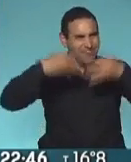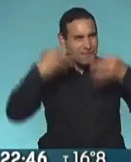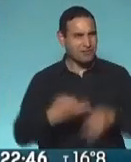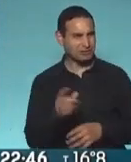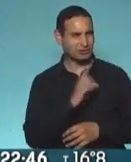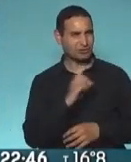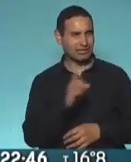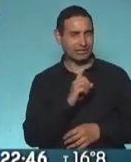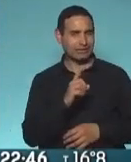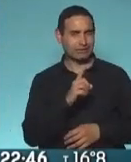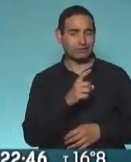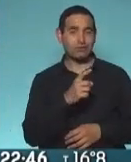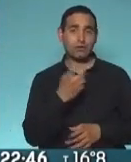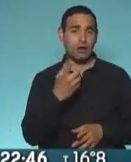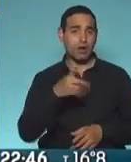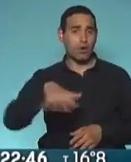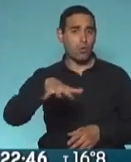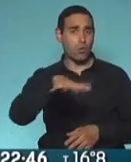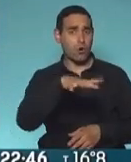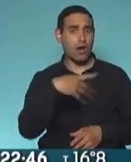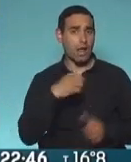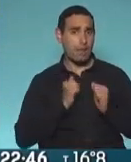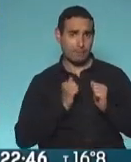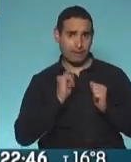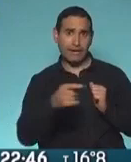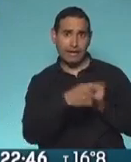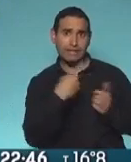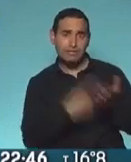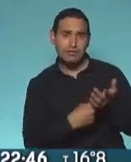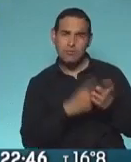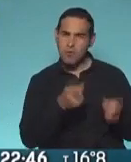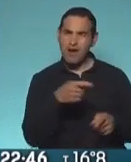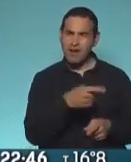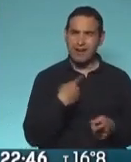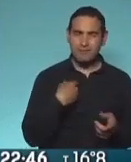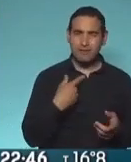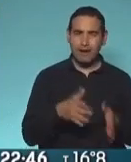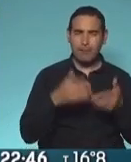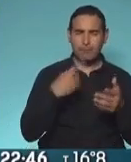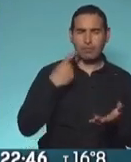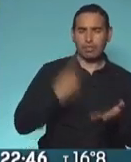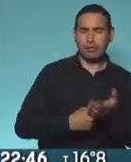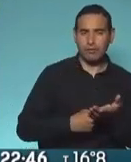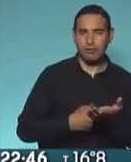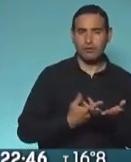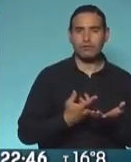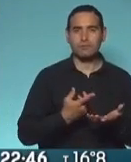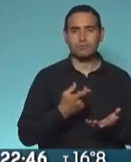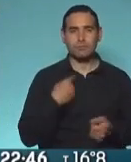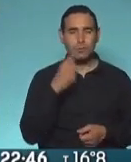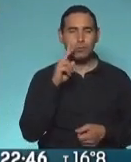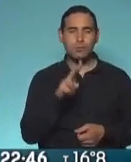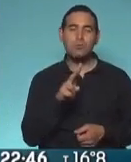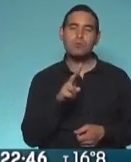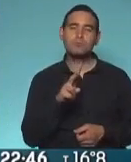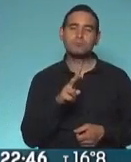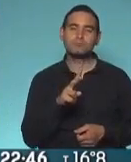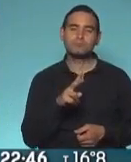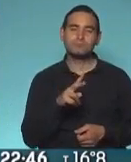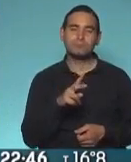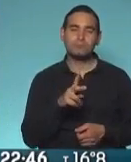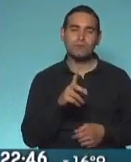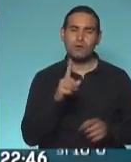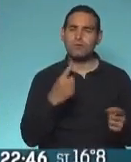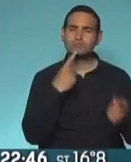algunos sectores de la sociedad israelí estaban esperando, pero que también crearon, me parece, están creando, porque está registrándose ya en